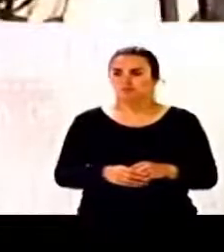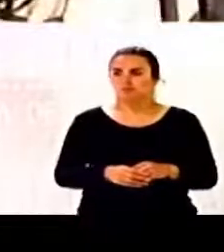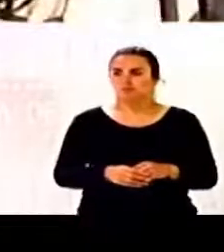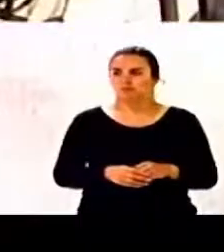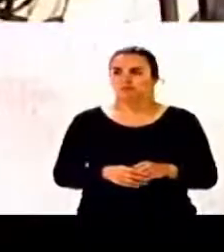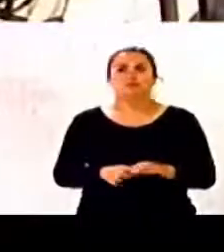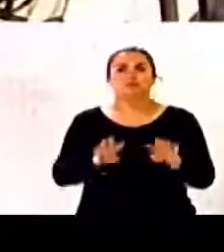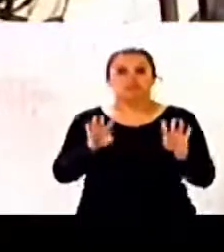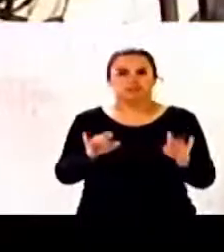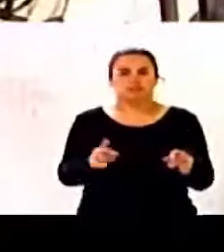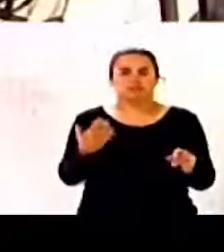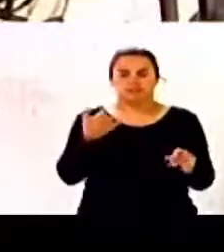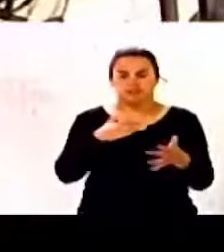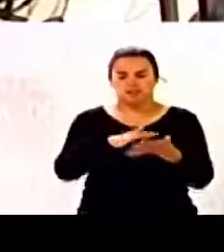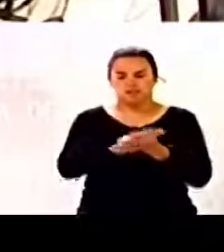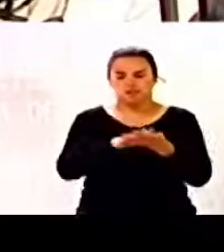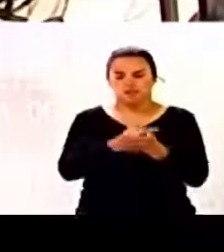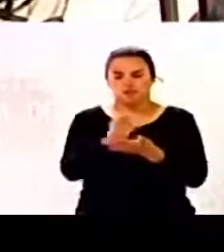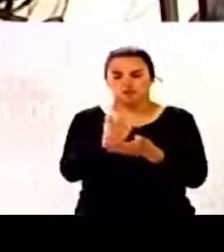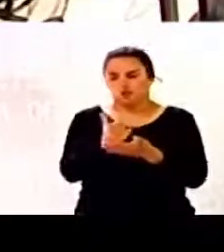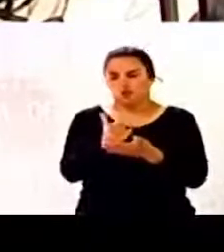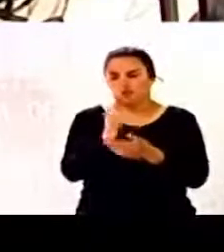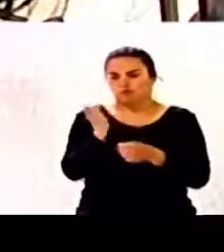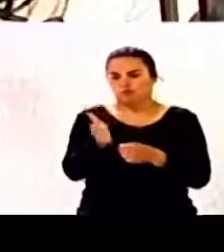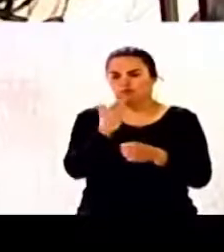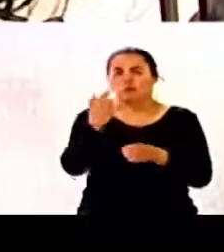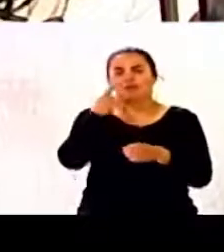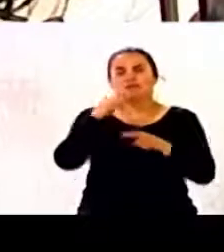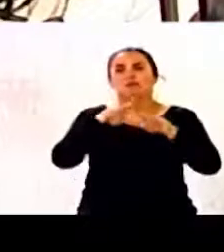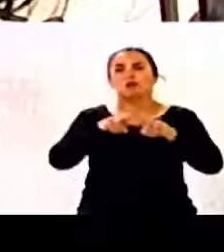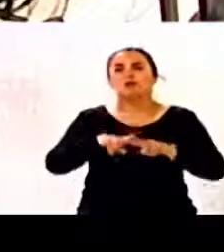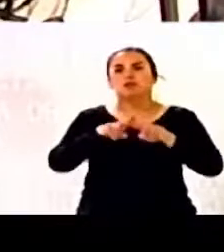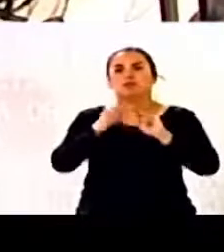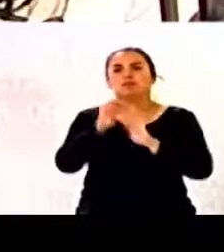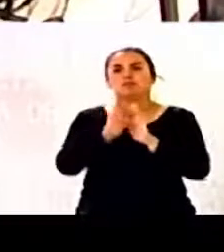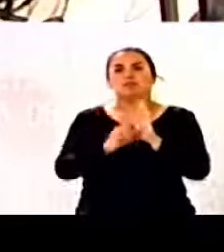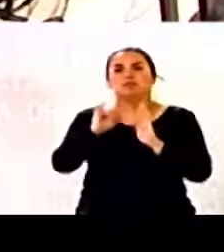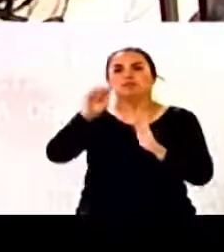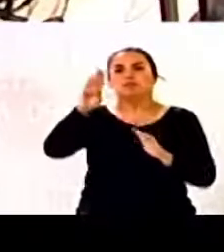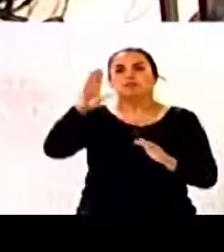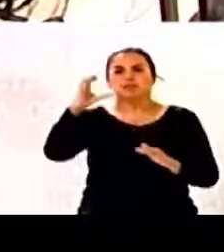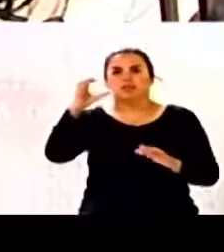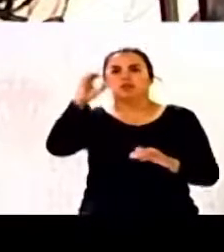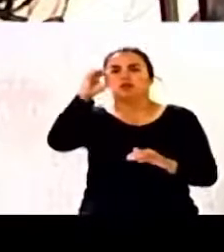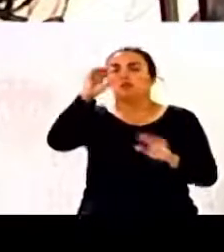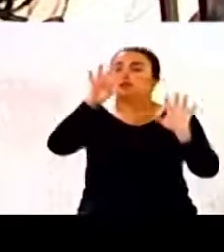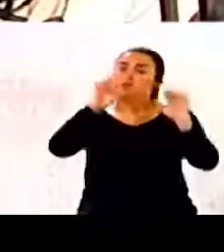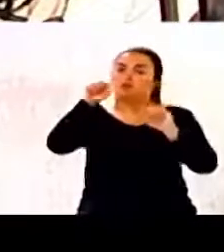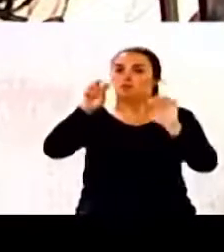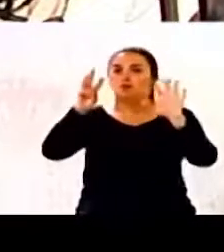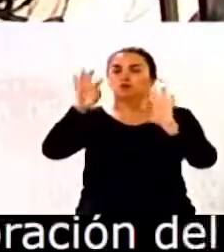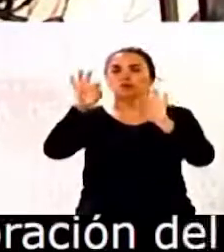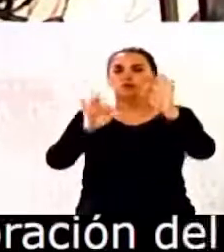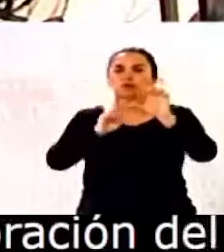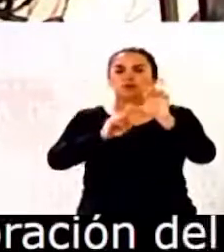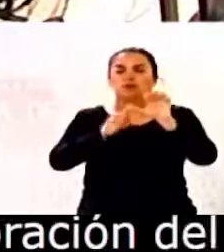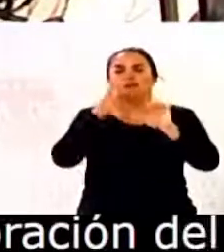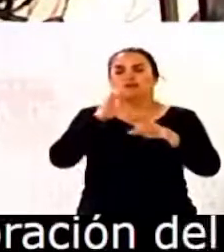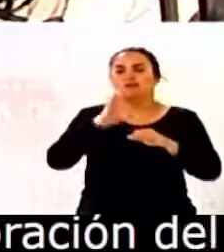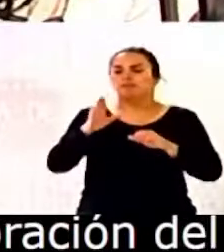Sí, aunque se ha referido un poco de pasada, era un poco una valoración del dato del IPC del 9,8% en Extremadura, cómo puede afectar,